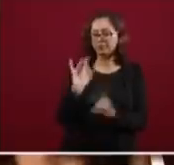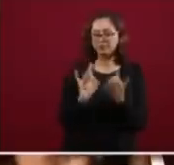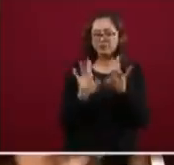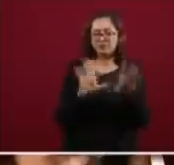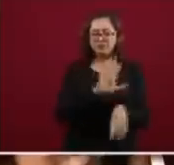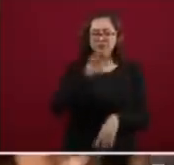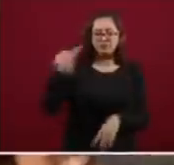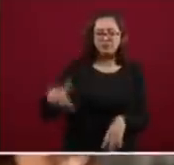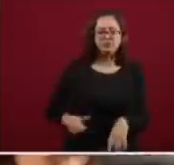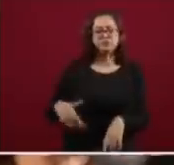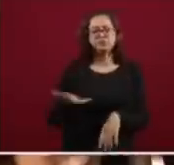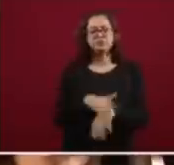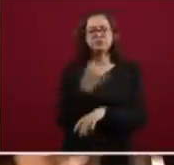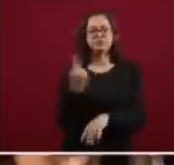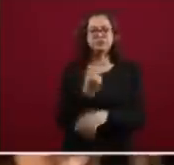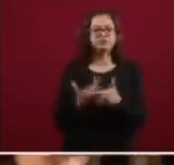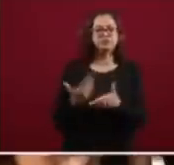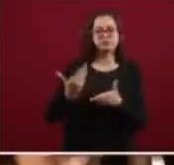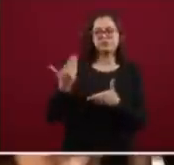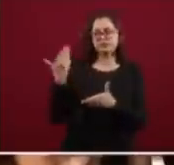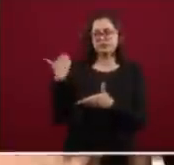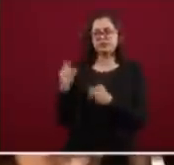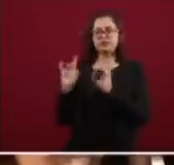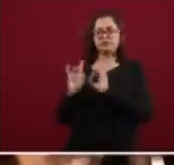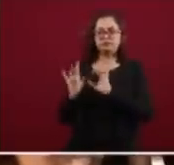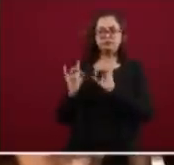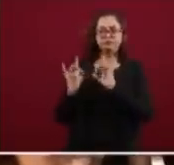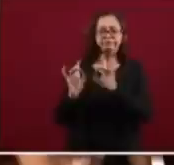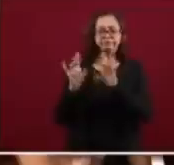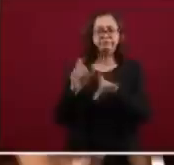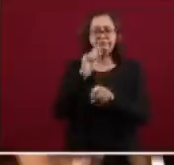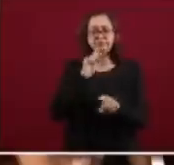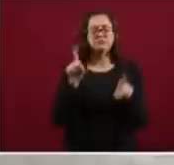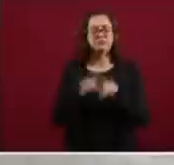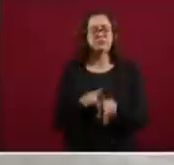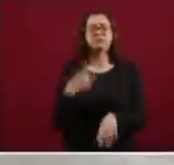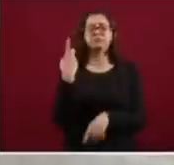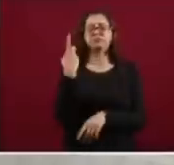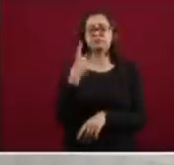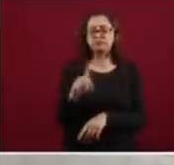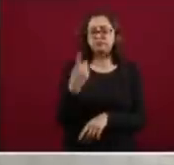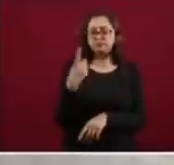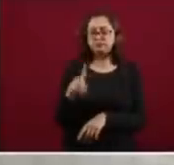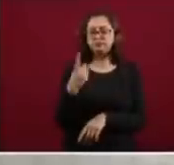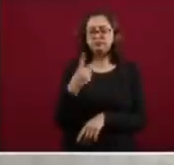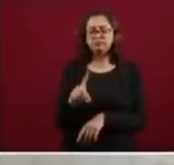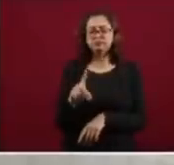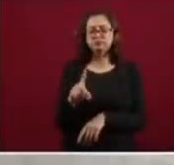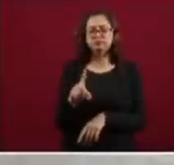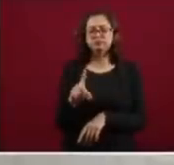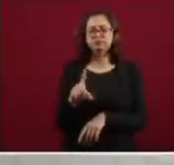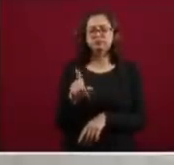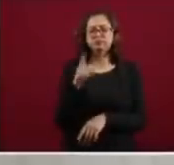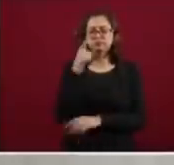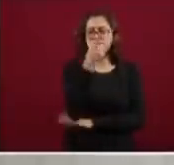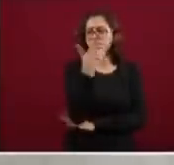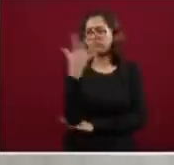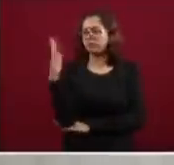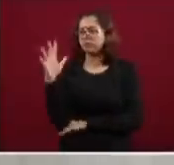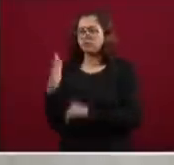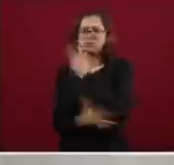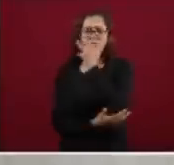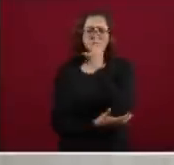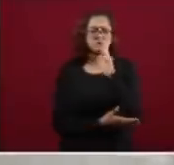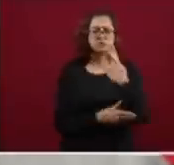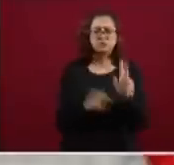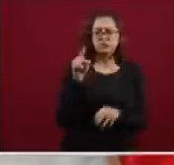viene precedido de otros casos delicados en diciembre no se extraviaron en las selvas y en la zona